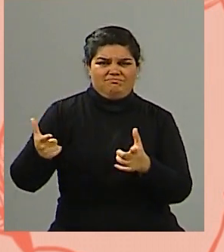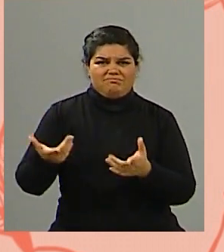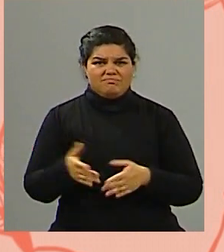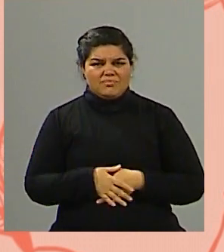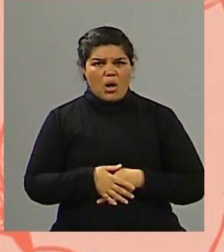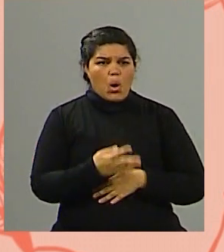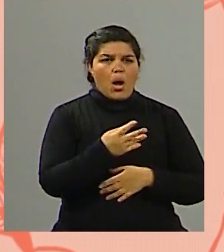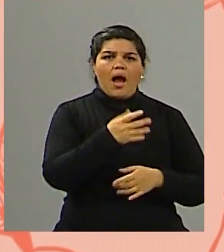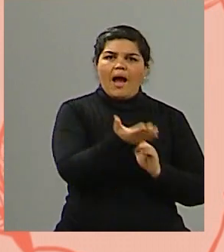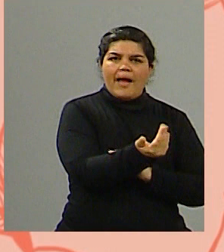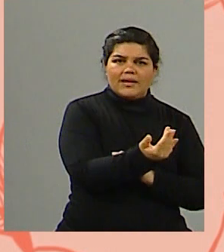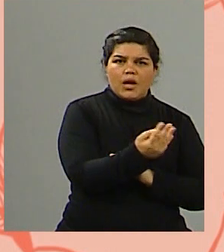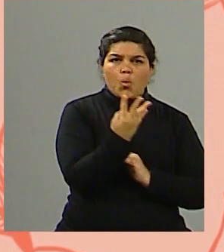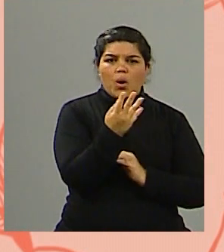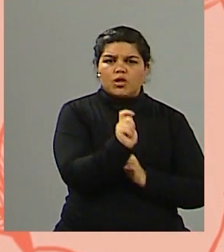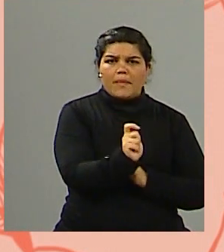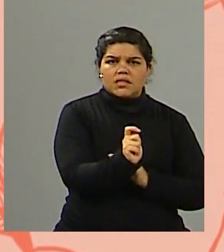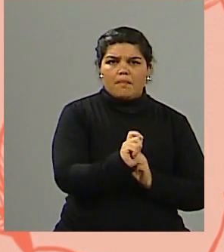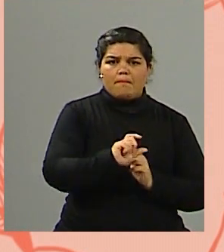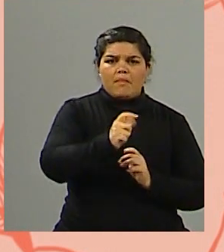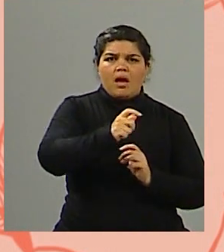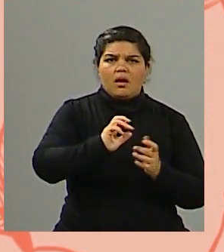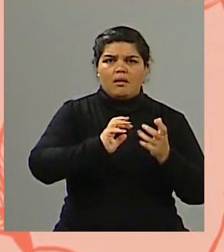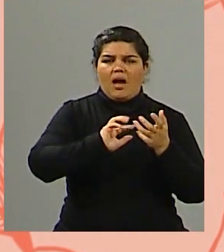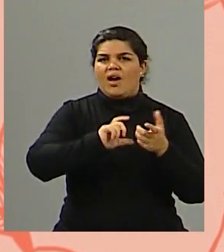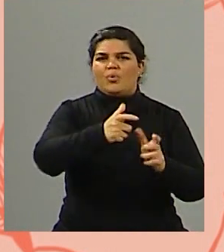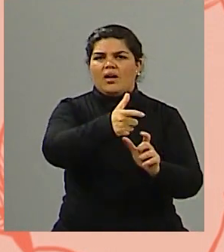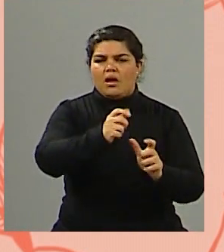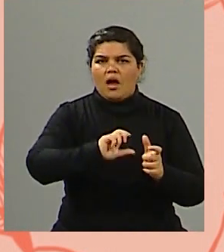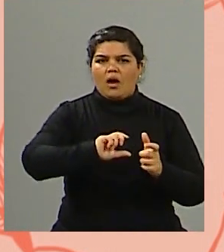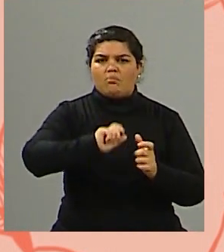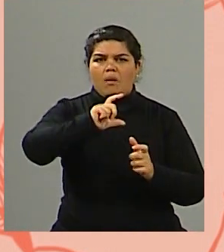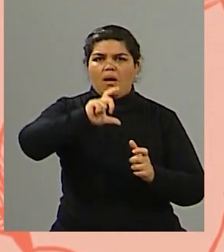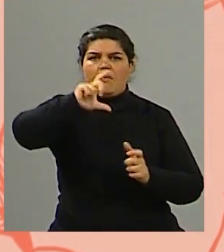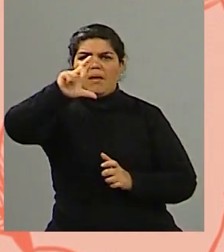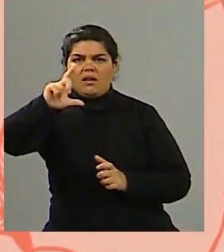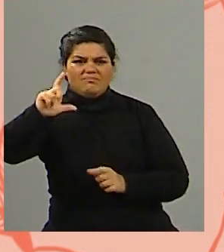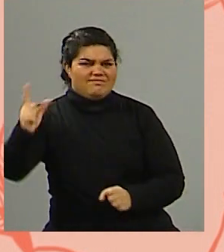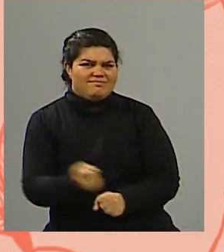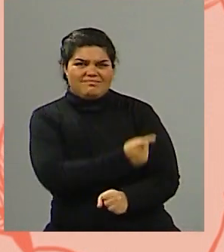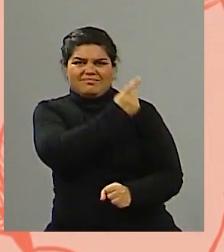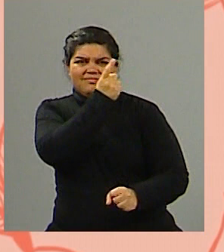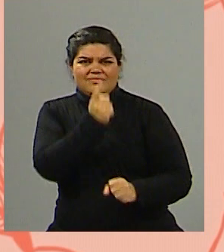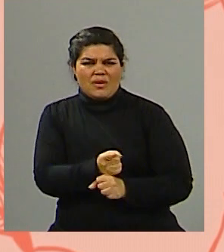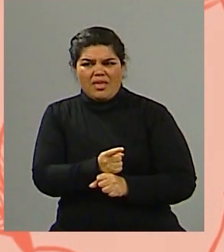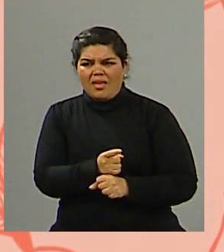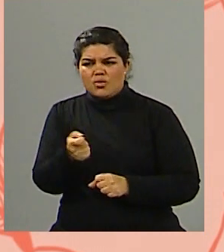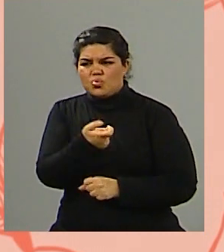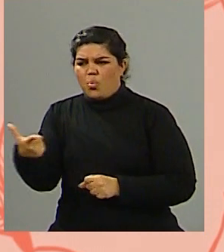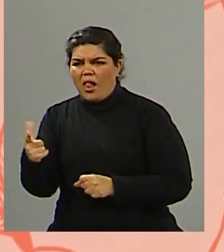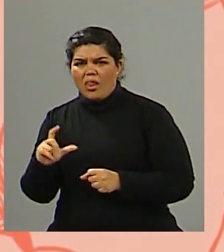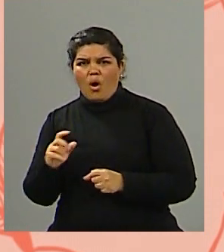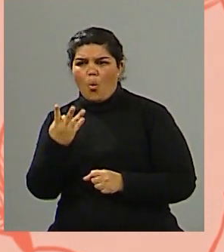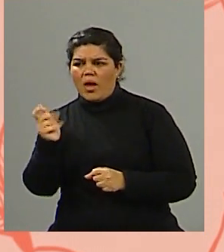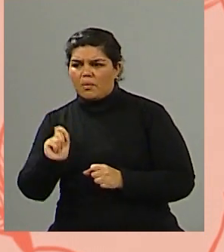cada 4 meses, claramente se va a correr y va a ser en algún momento muy imposible de pagar el aumento que se haya